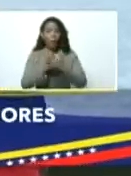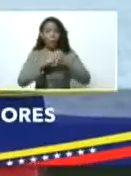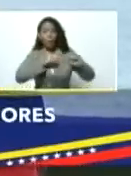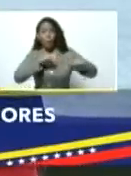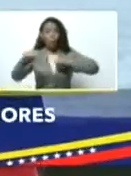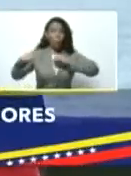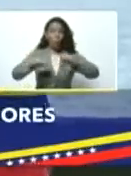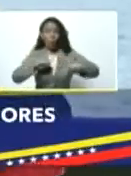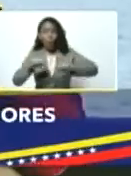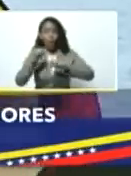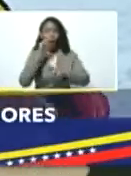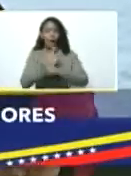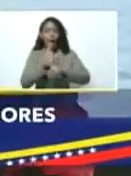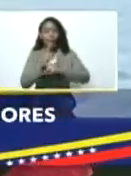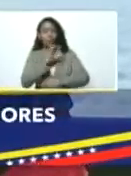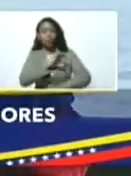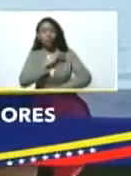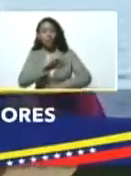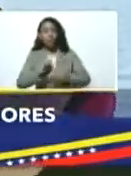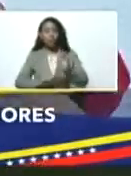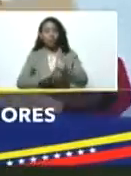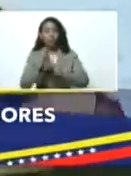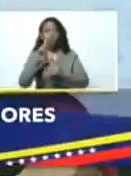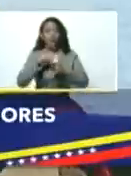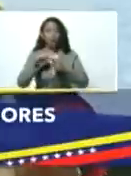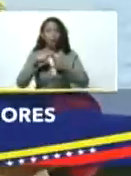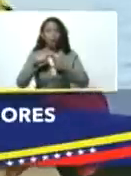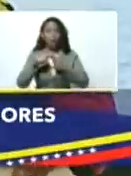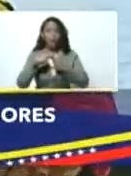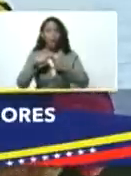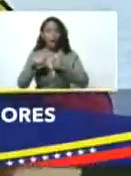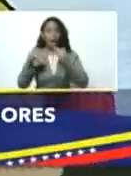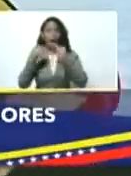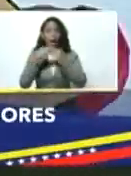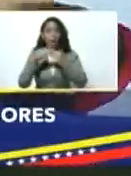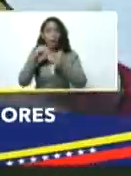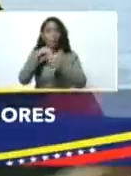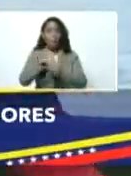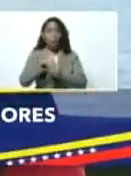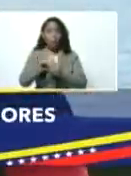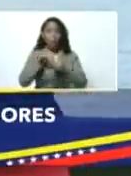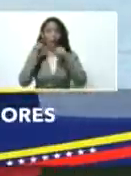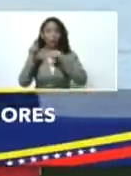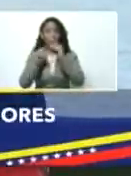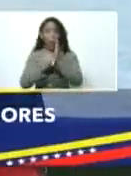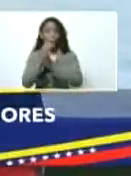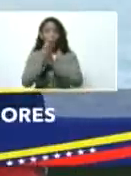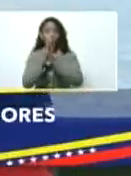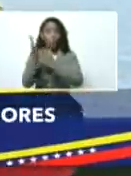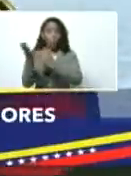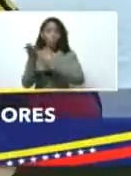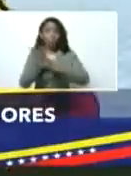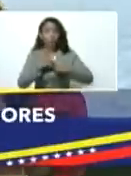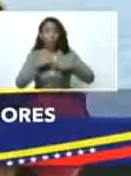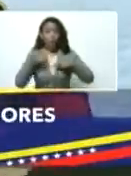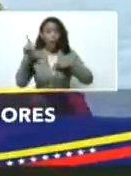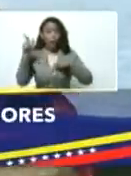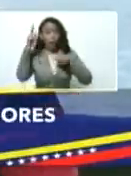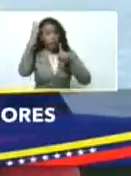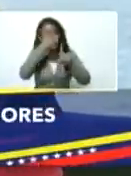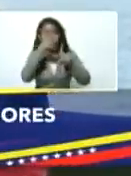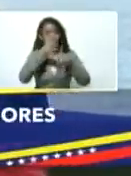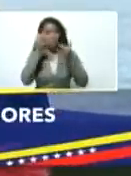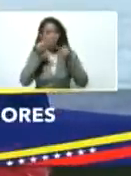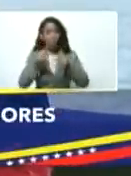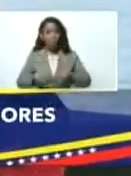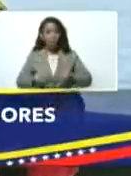mundo de las redes sociales y surgen entonces los despachos a domicilio. Muchos de estos emprendedores que han recibido toda esta formación, la